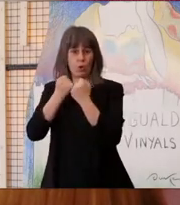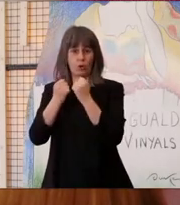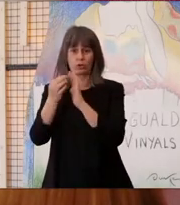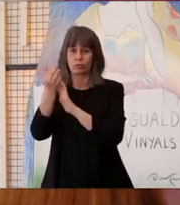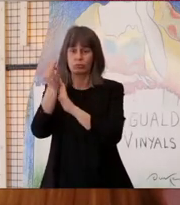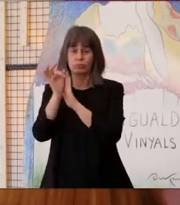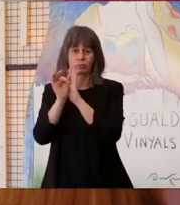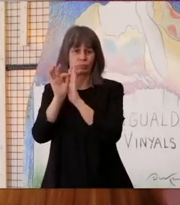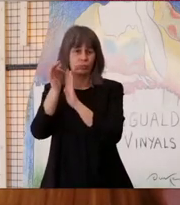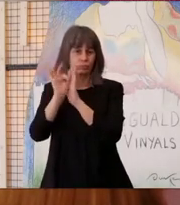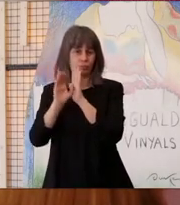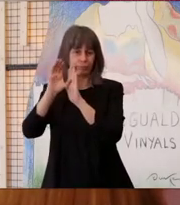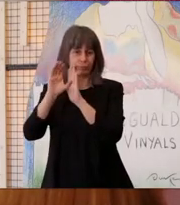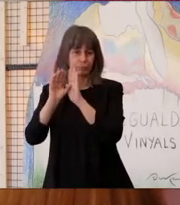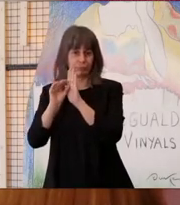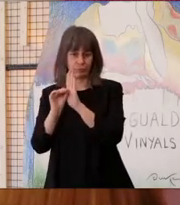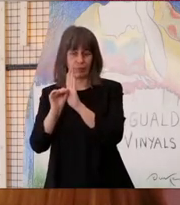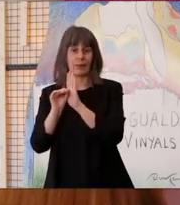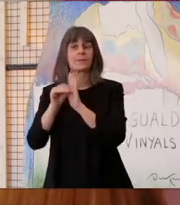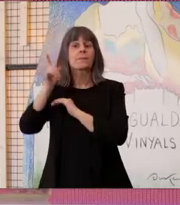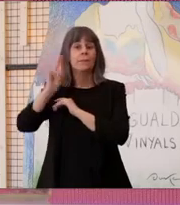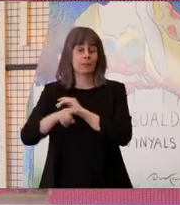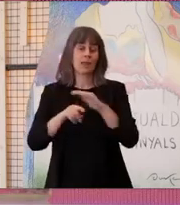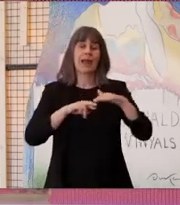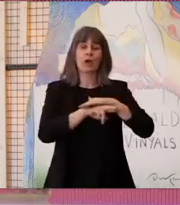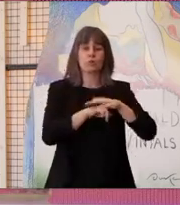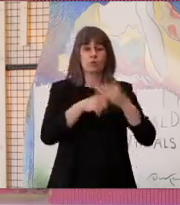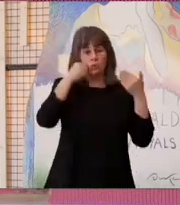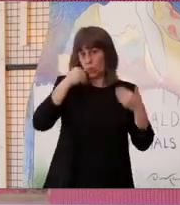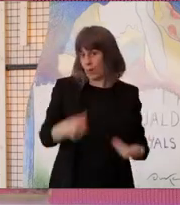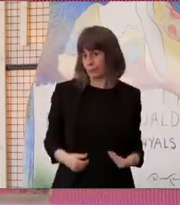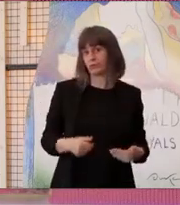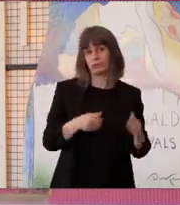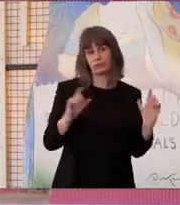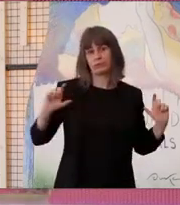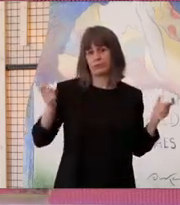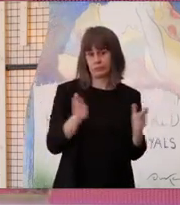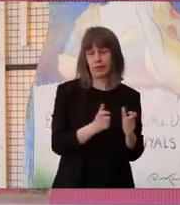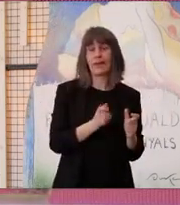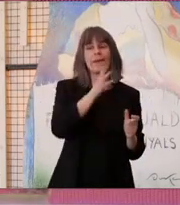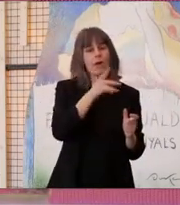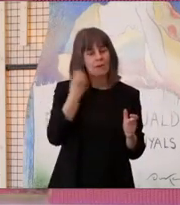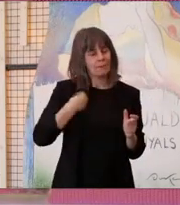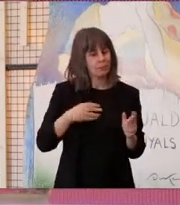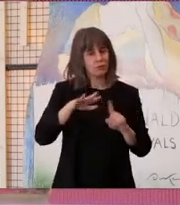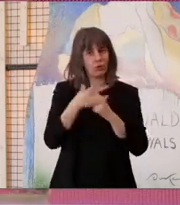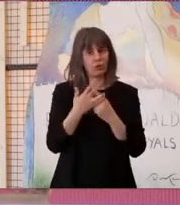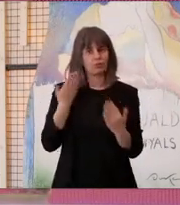sobre todo en recursos personales desde personal no y ahora nos estamos enfrentando a eso